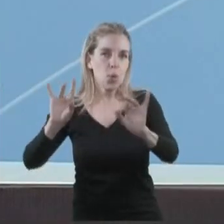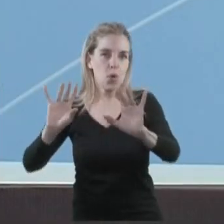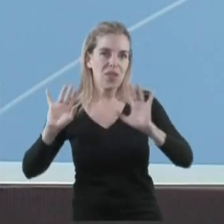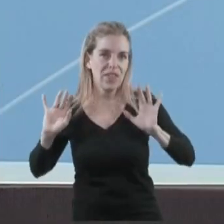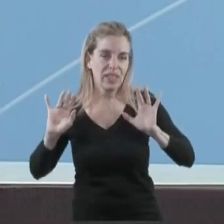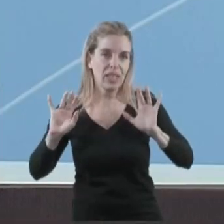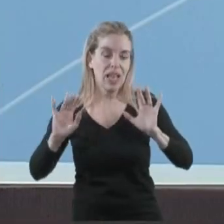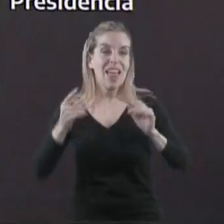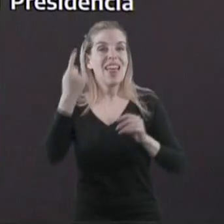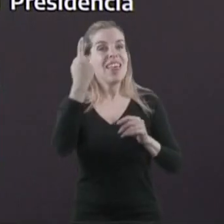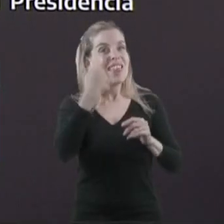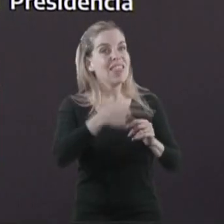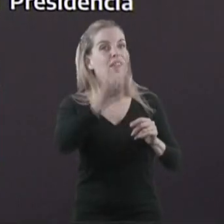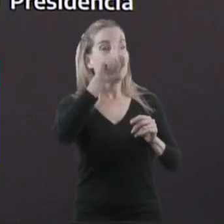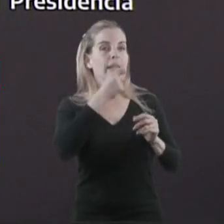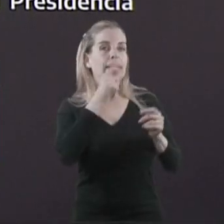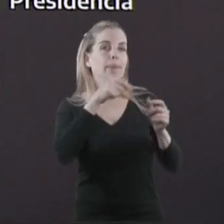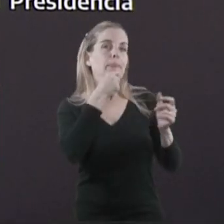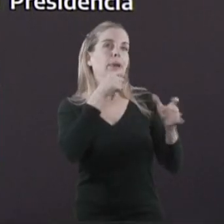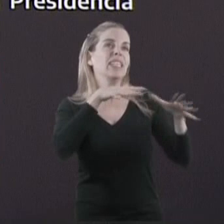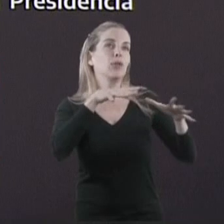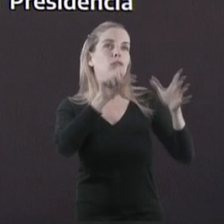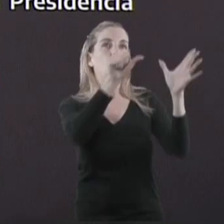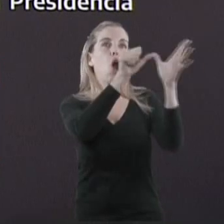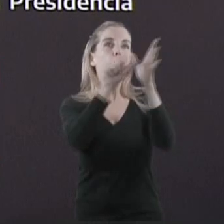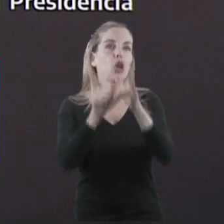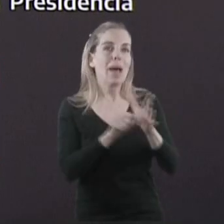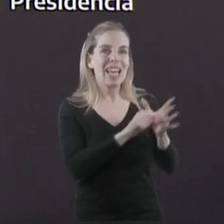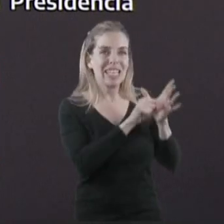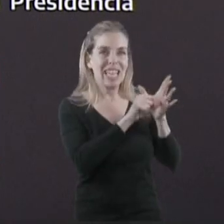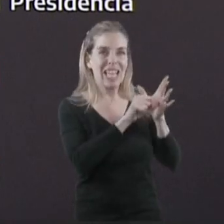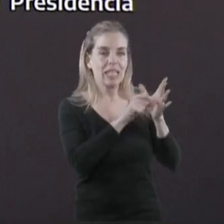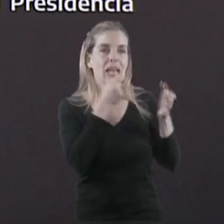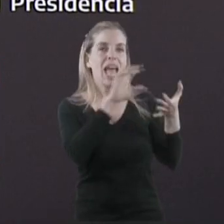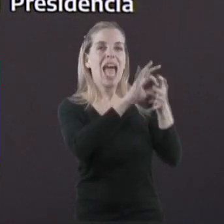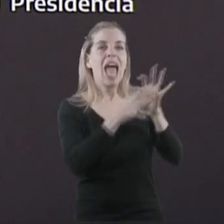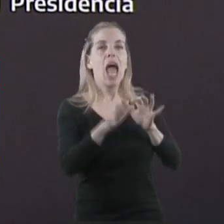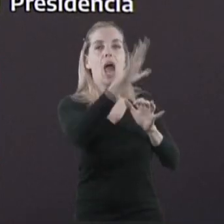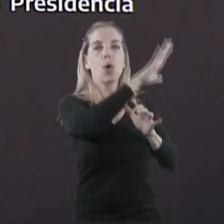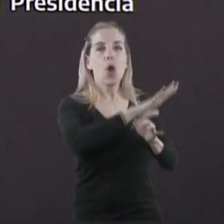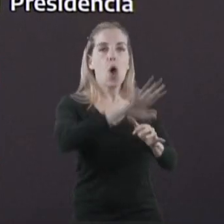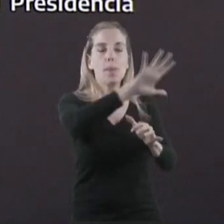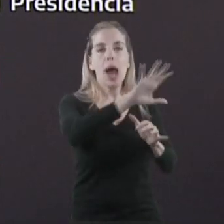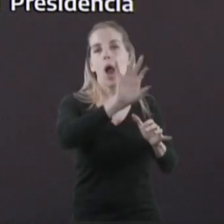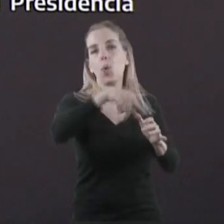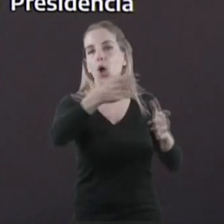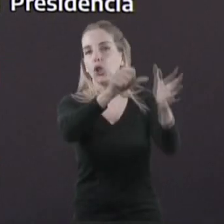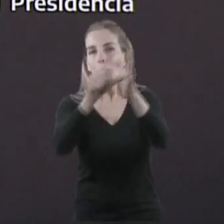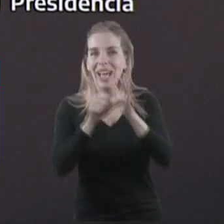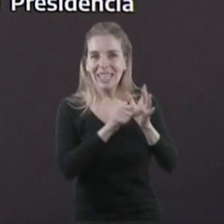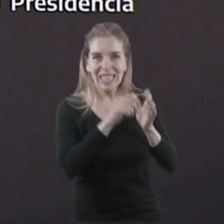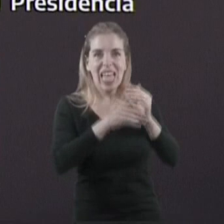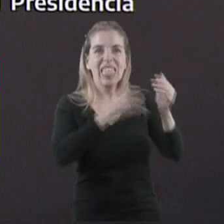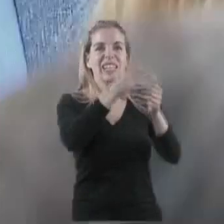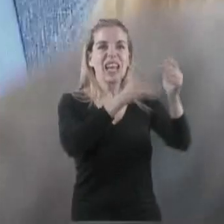cuentan con instrumentos, no es lo mismo como le llega la pandemia a los países de Europa o a los otros países de la región, que